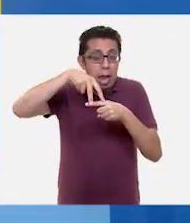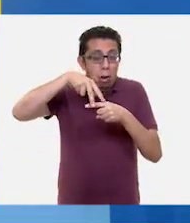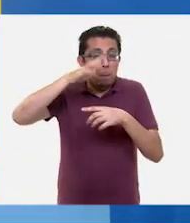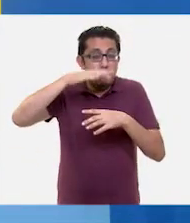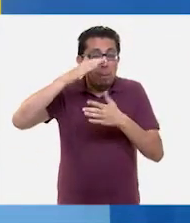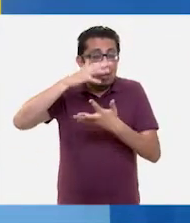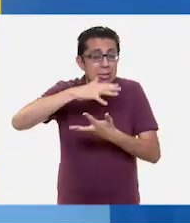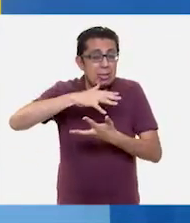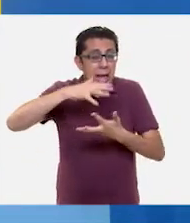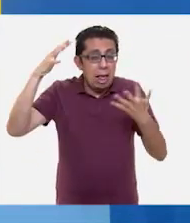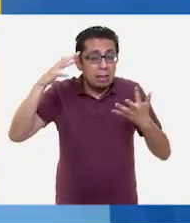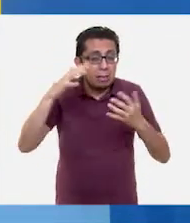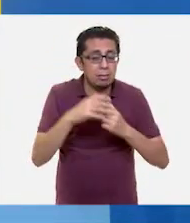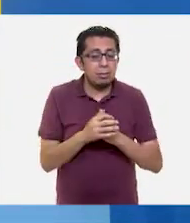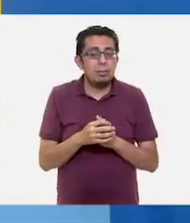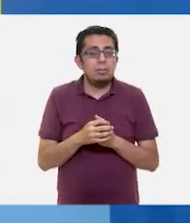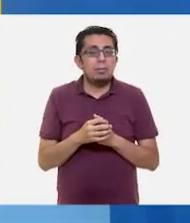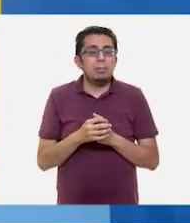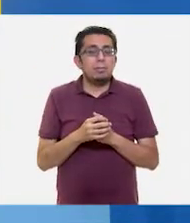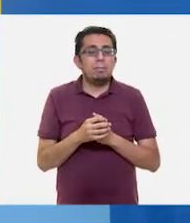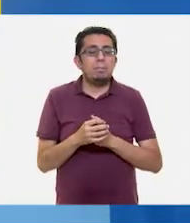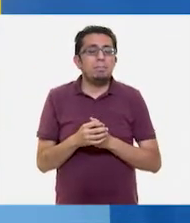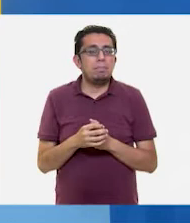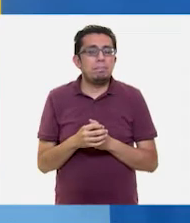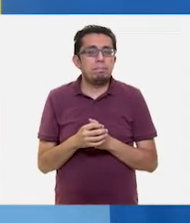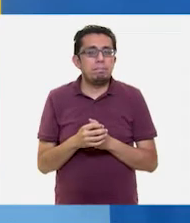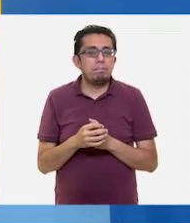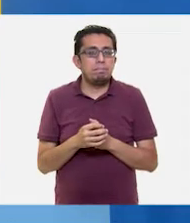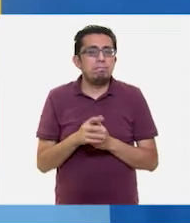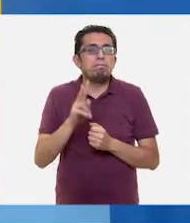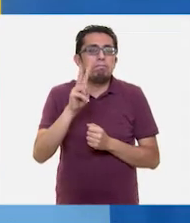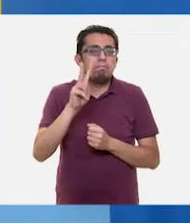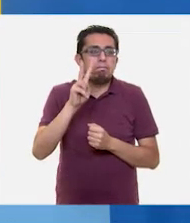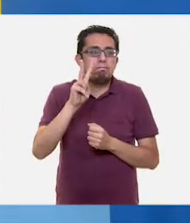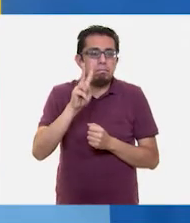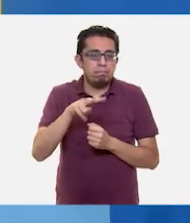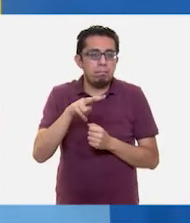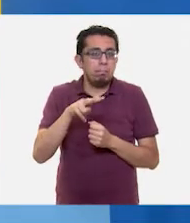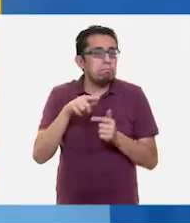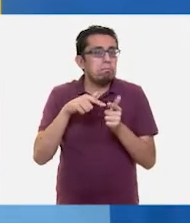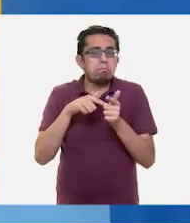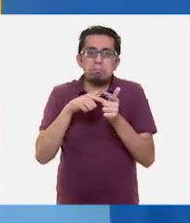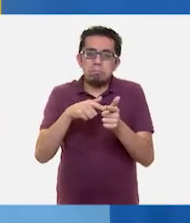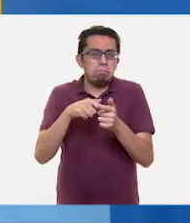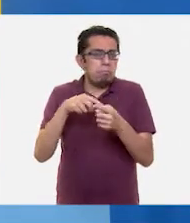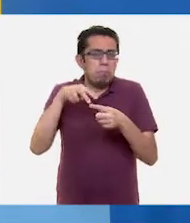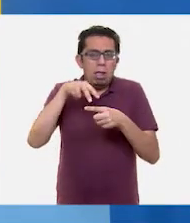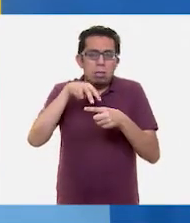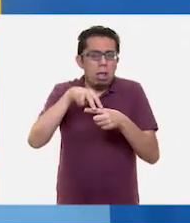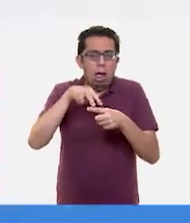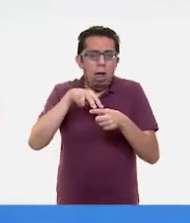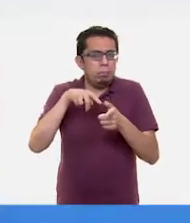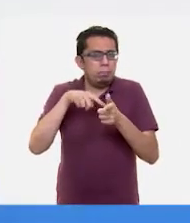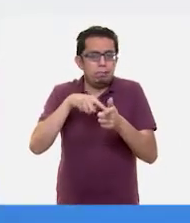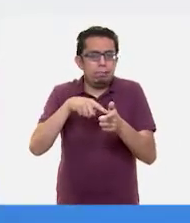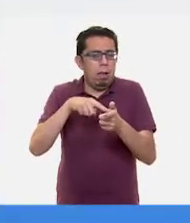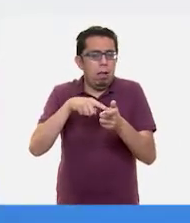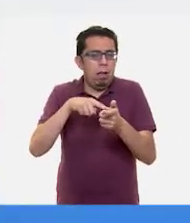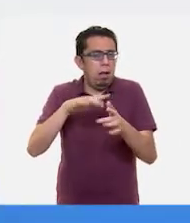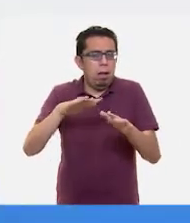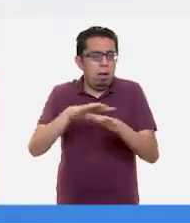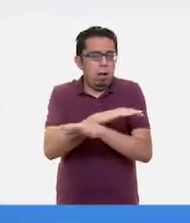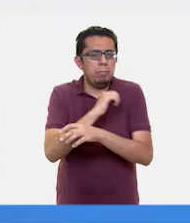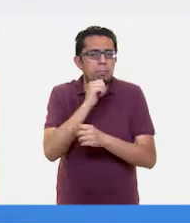respetando esta forma a partir de la segunda figura. Aunque vaya creciendo, siguen siendo triángulos. Buena reflexión,